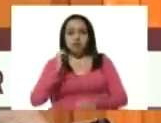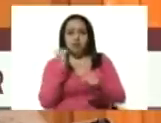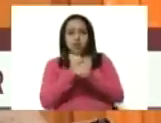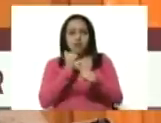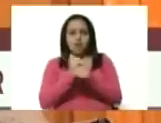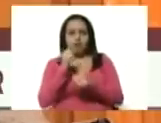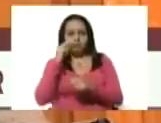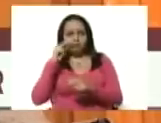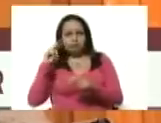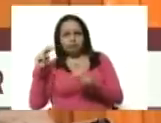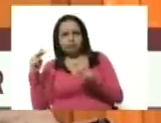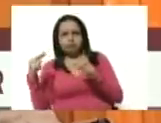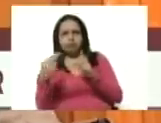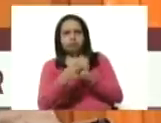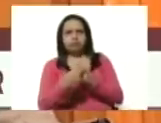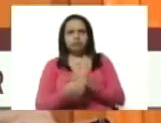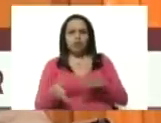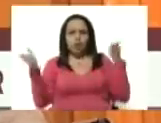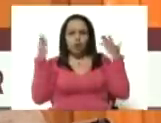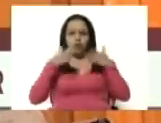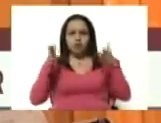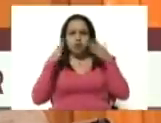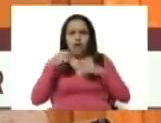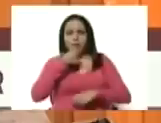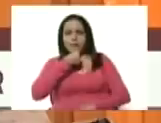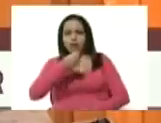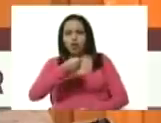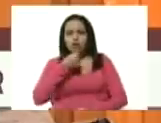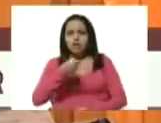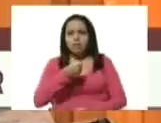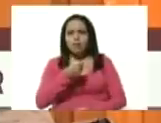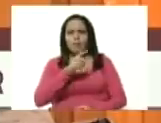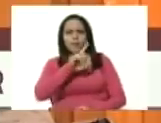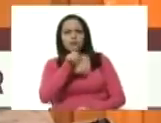enfoques, de sus orientaciones, desde el periodismo de opinión,